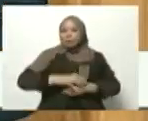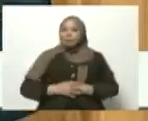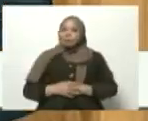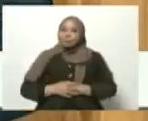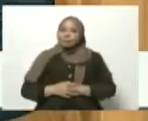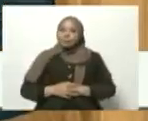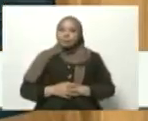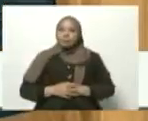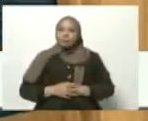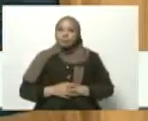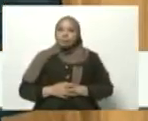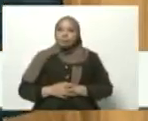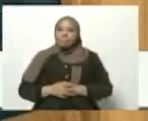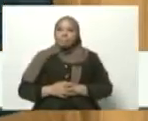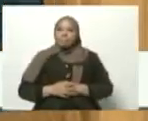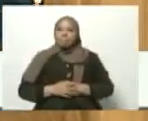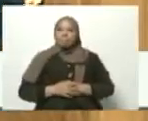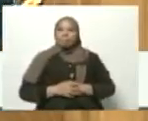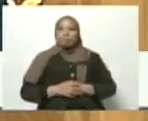que